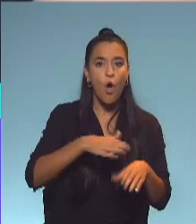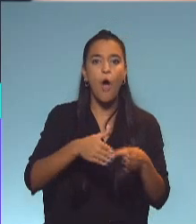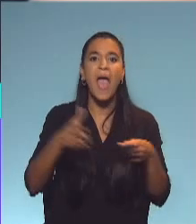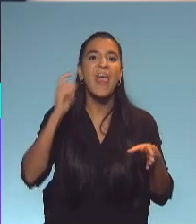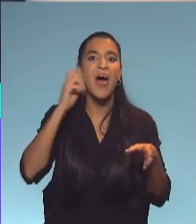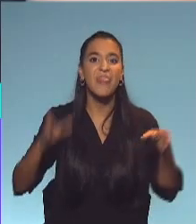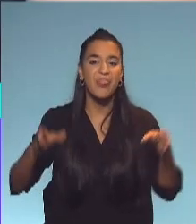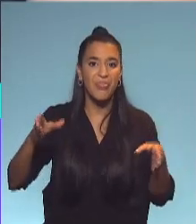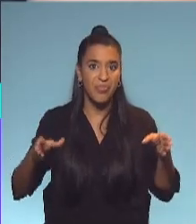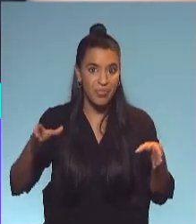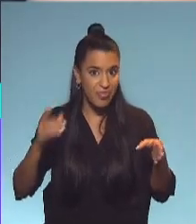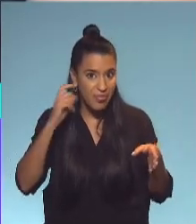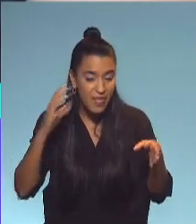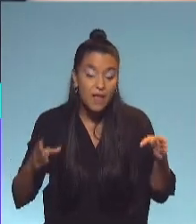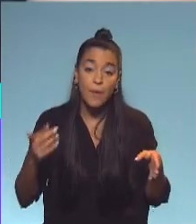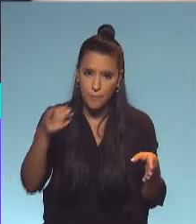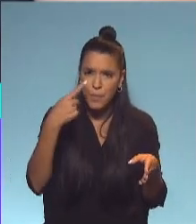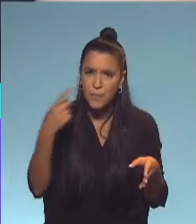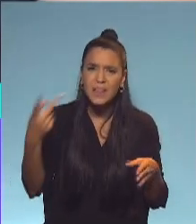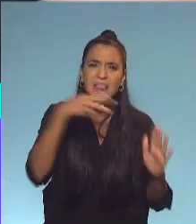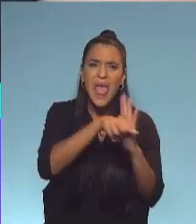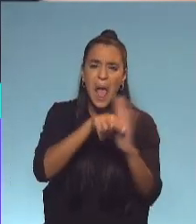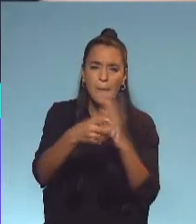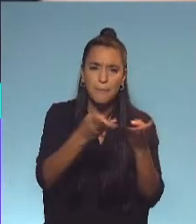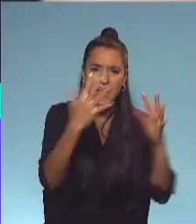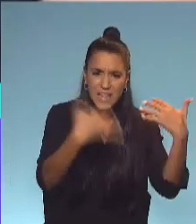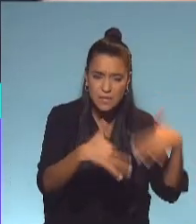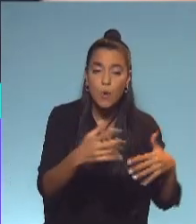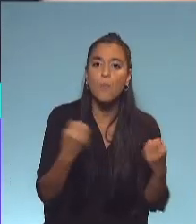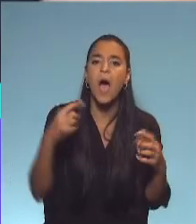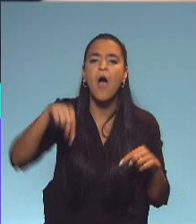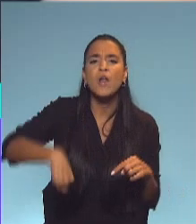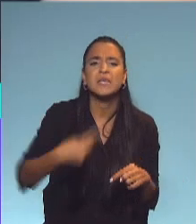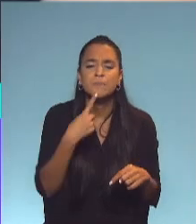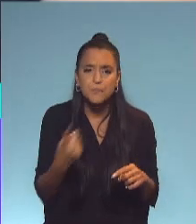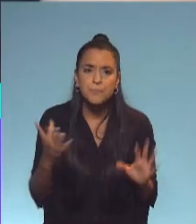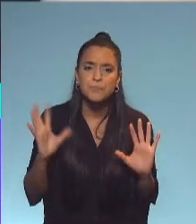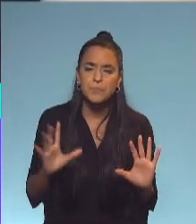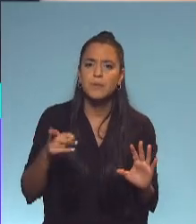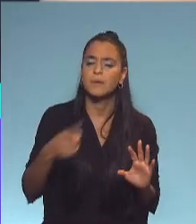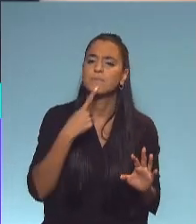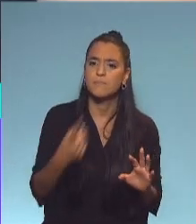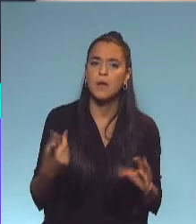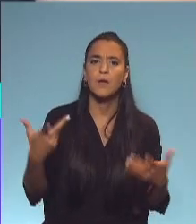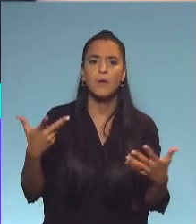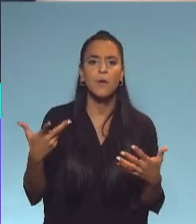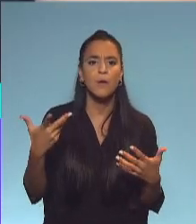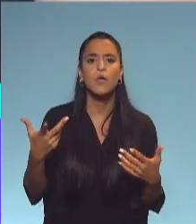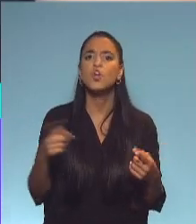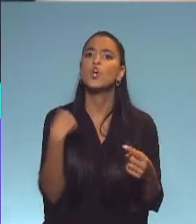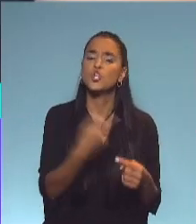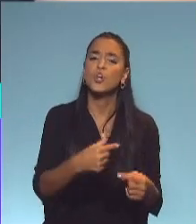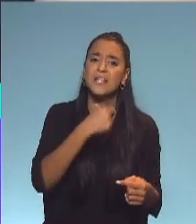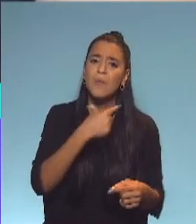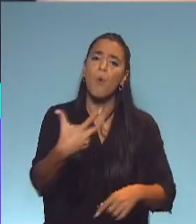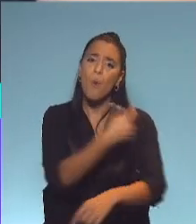edad. ¿Observaste vos que ingresen a terapia intensiva? Porque estamos viviendo con una premisa que es una premisa a la que nos abrazamos porque todos decíamos poder